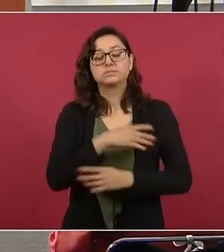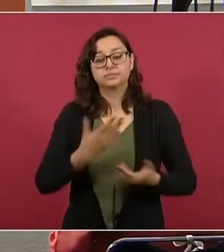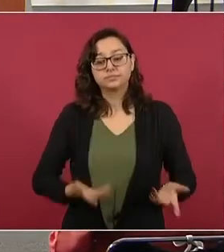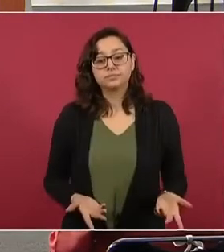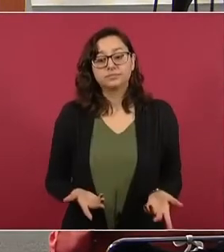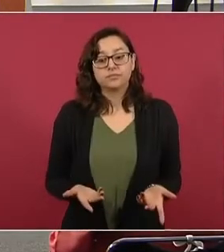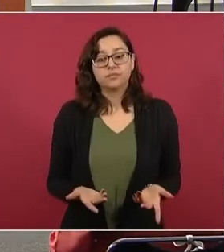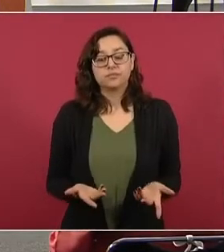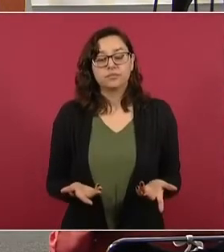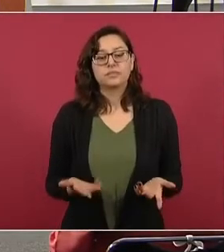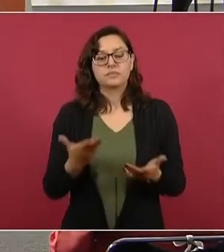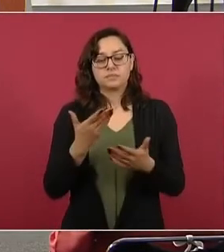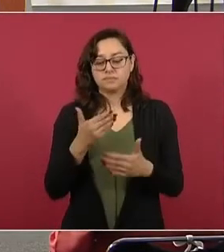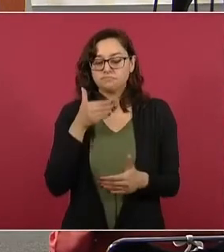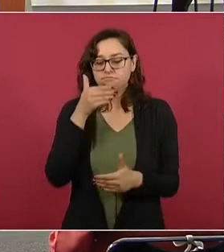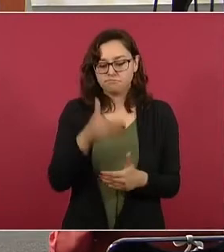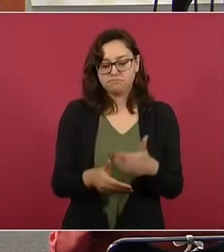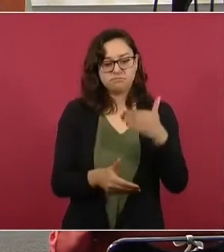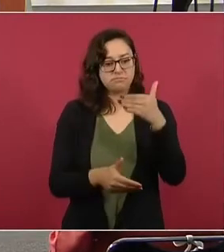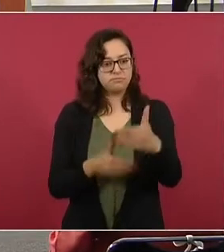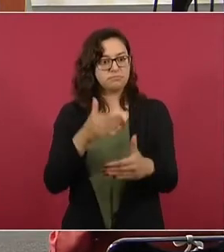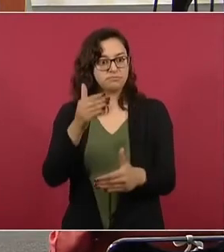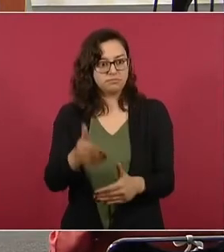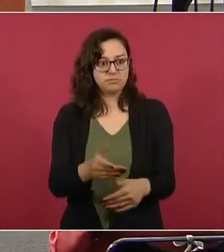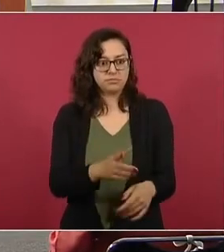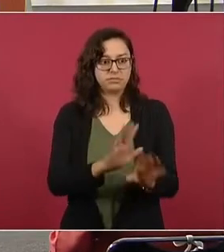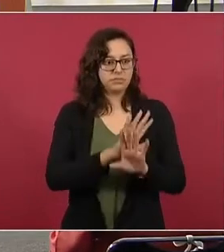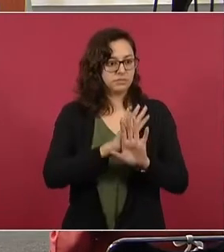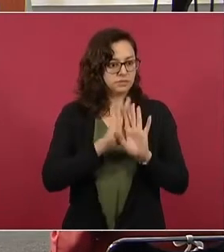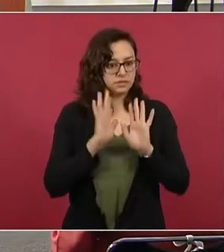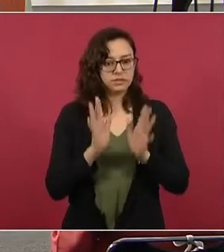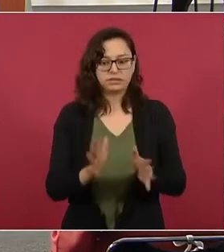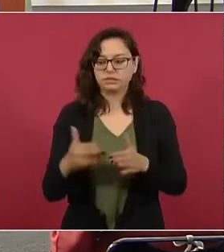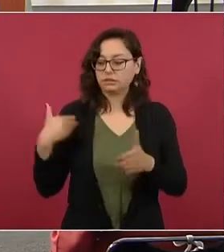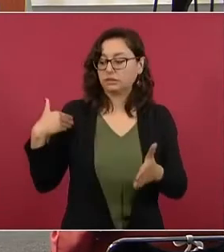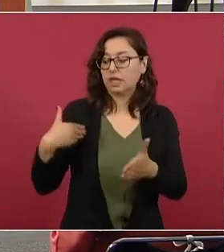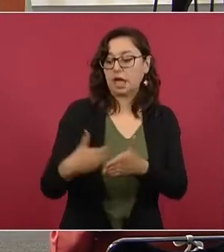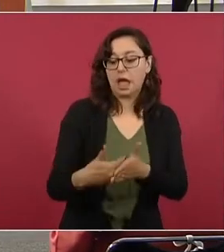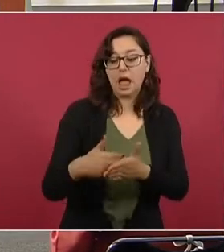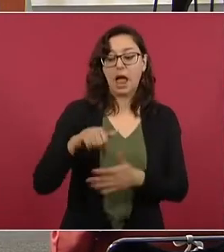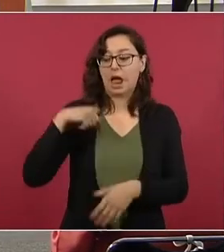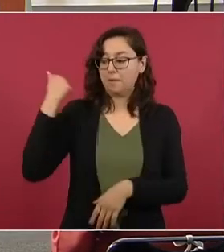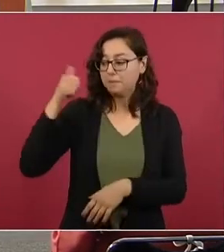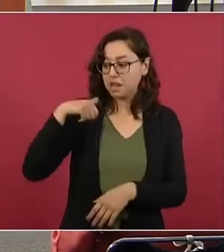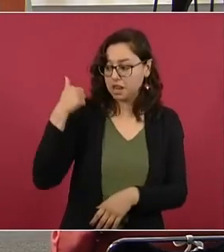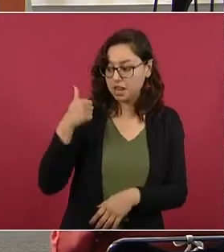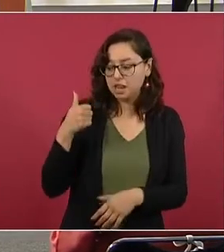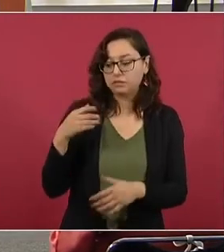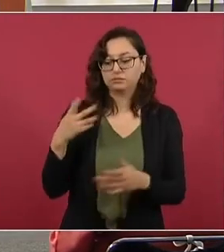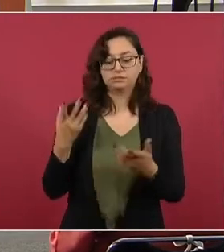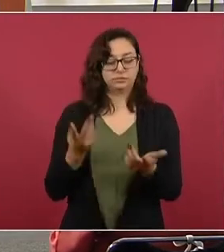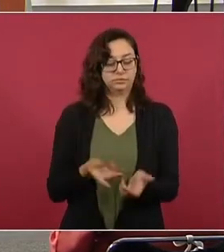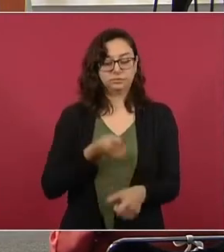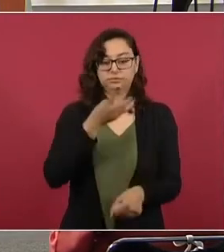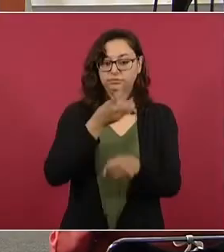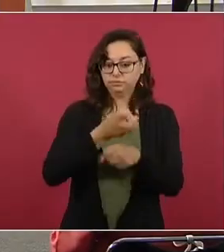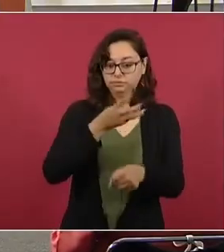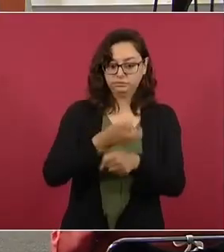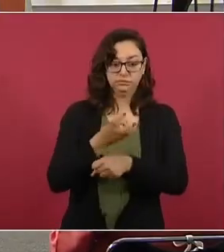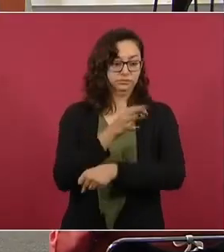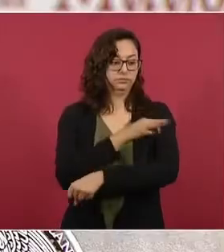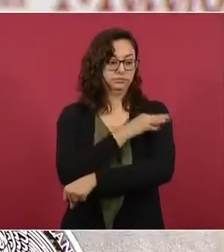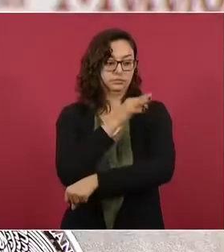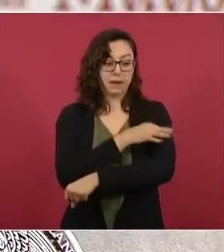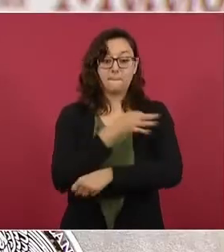donde, conforme avancemos en estos refuerzos del operativo Abril y terminemos la vacunación de la población de